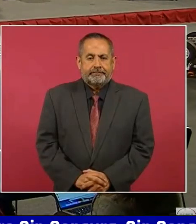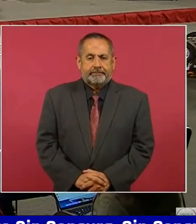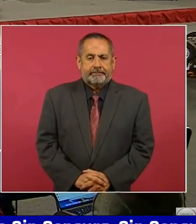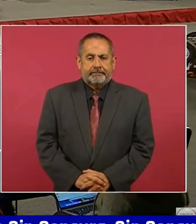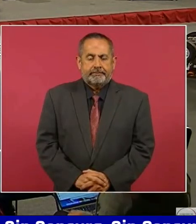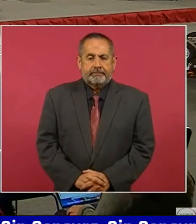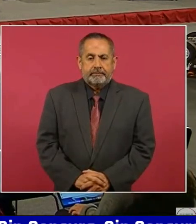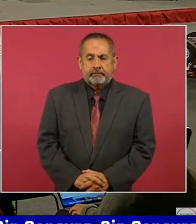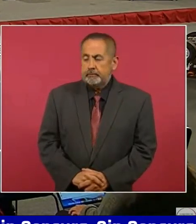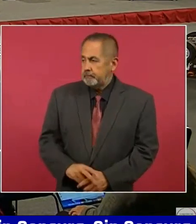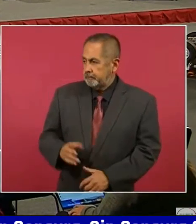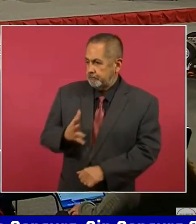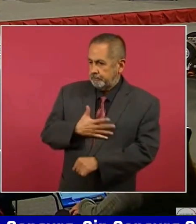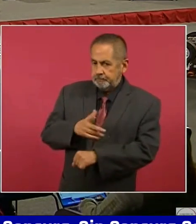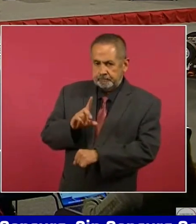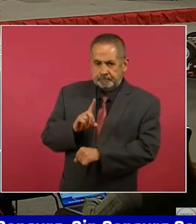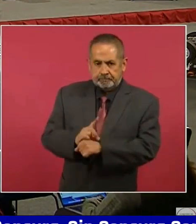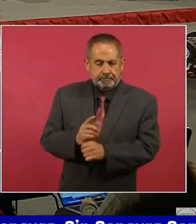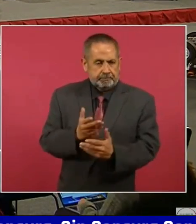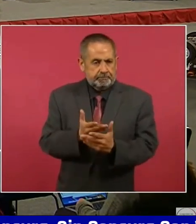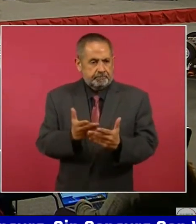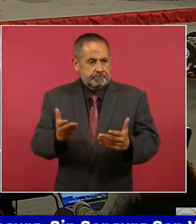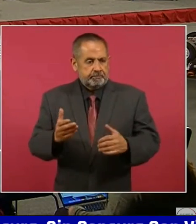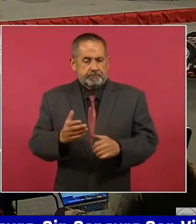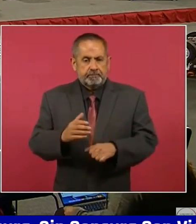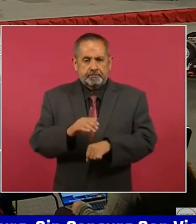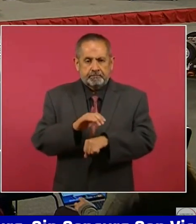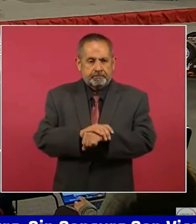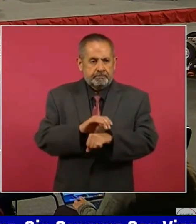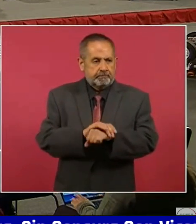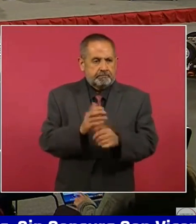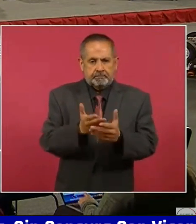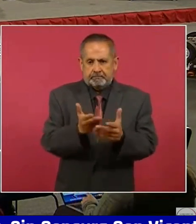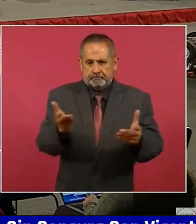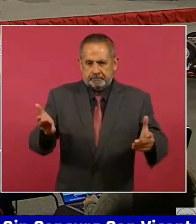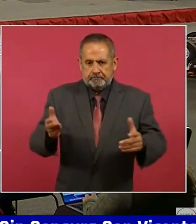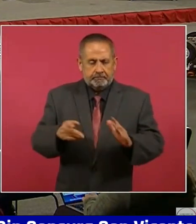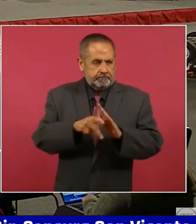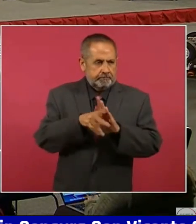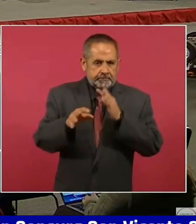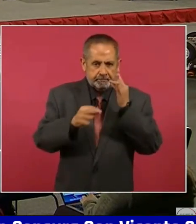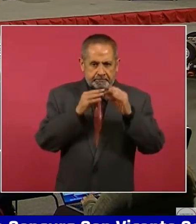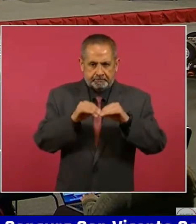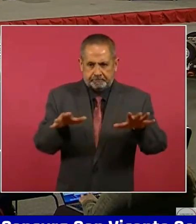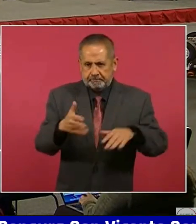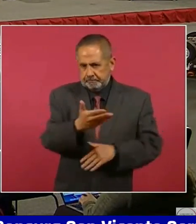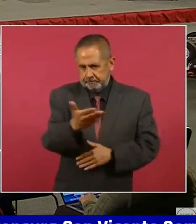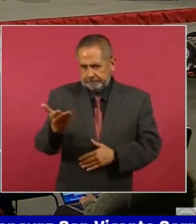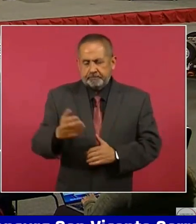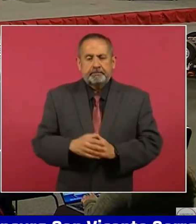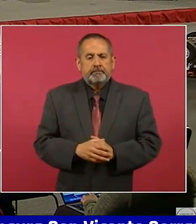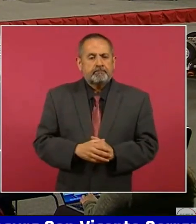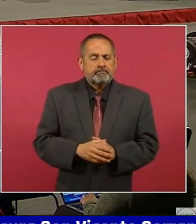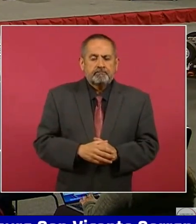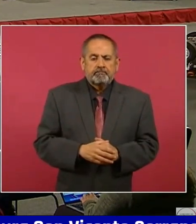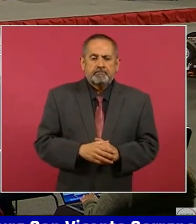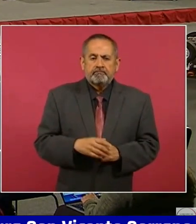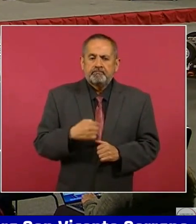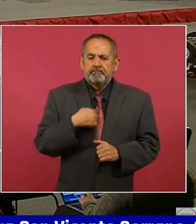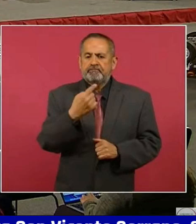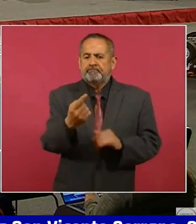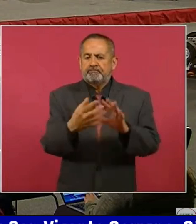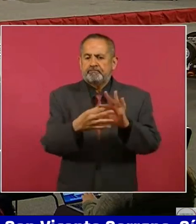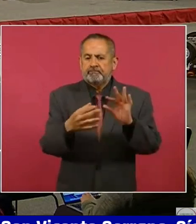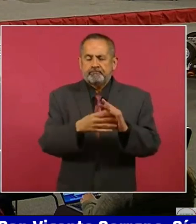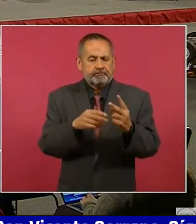Muy buenos días, amigas y amigos de los medios de comunicación. Vamos a presentarles dos puntos,